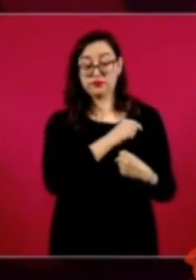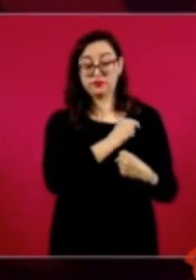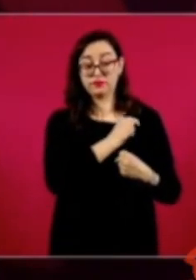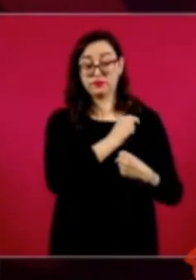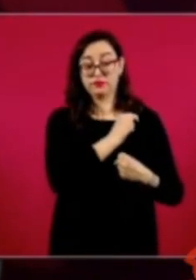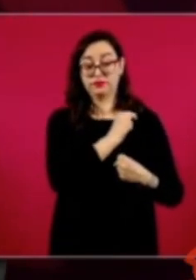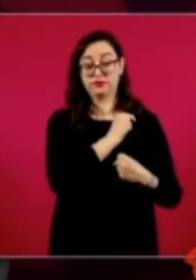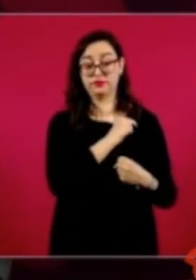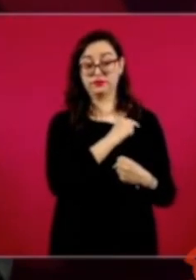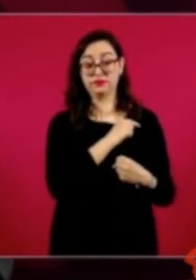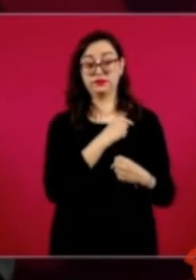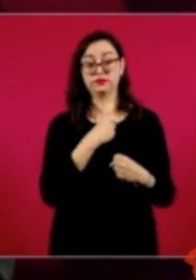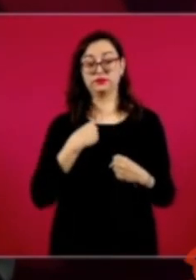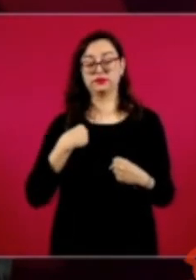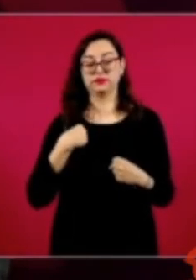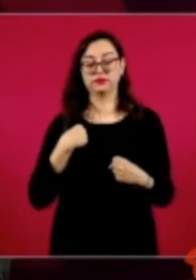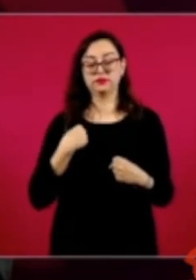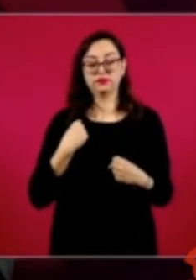Un infartado